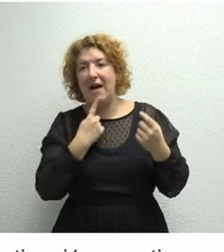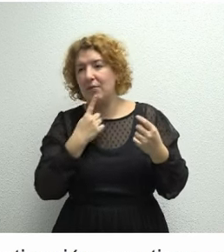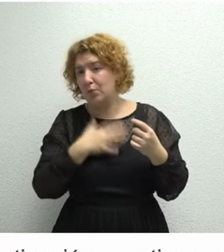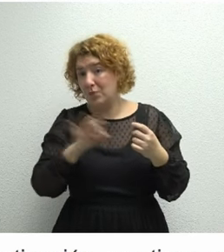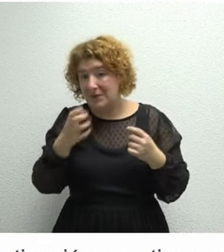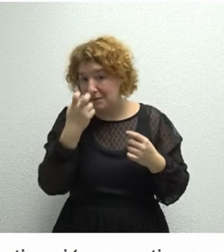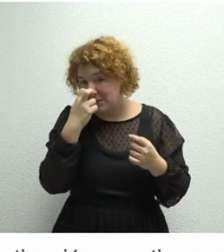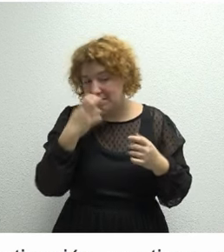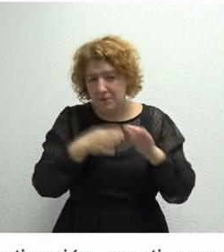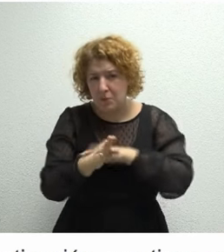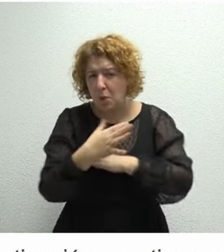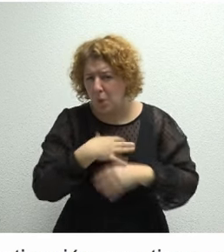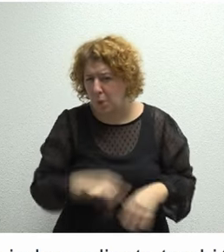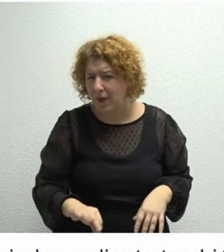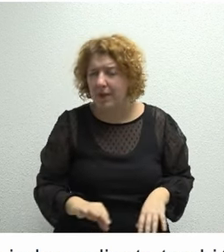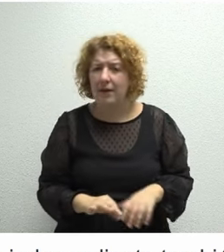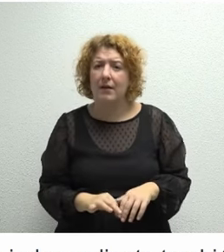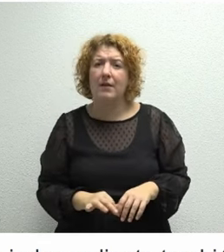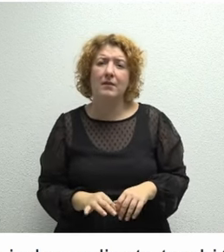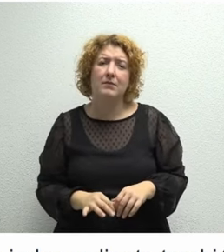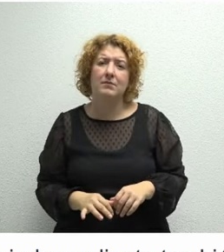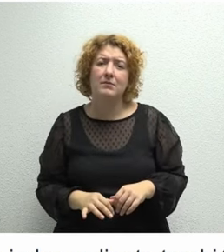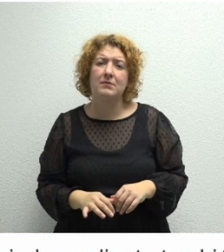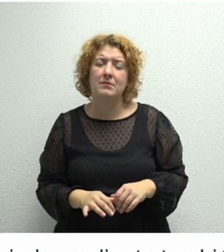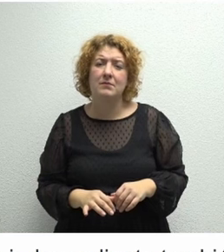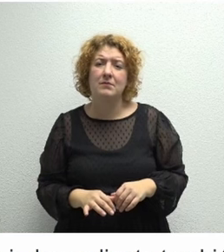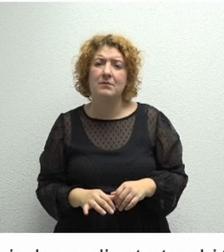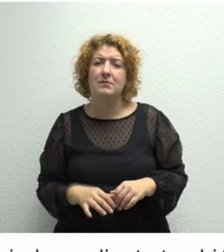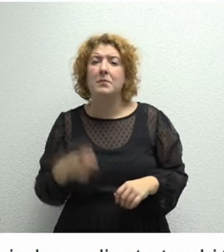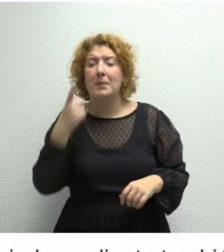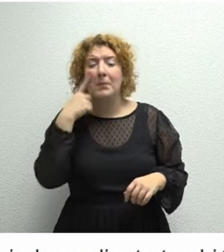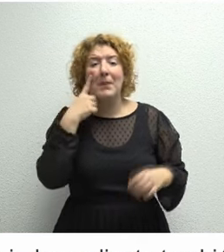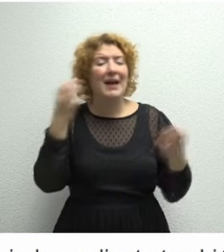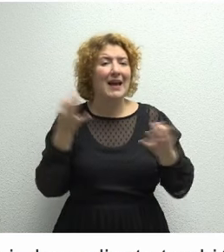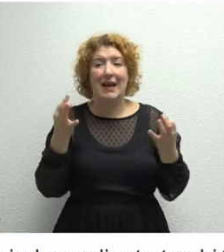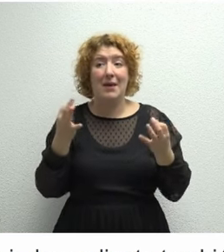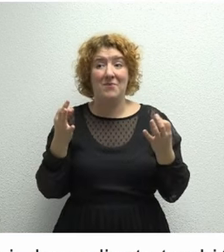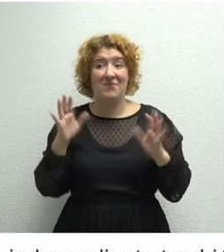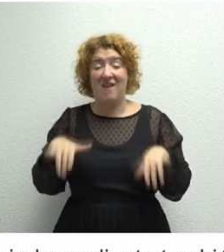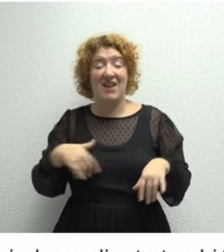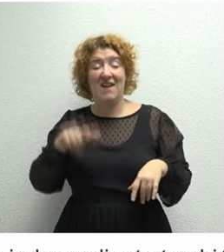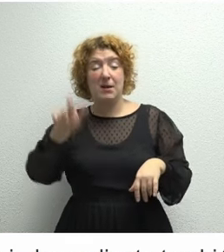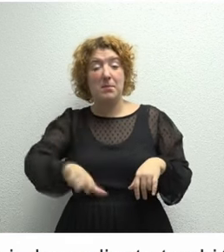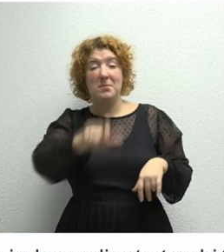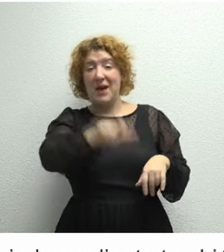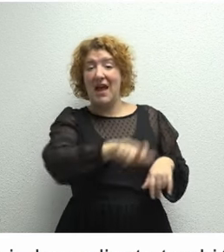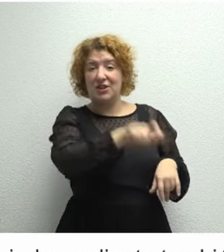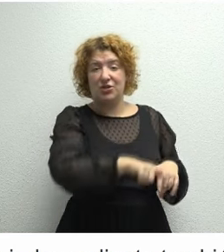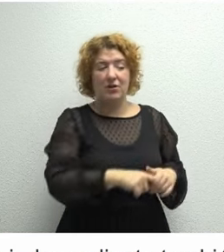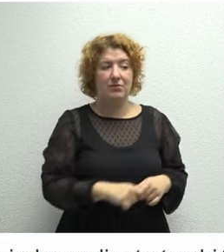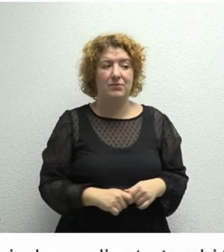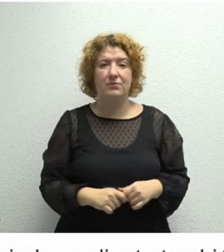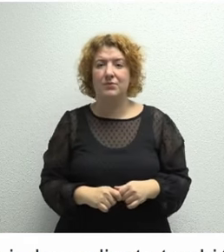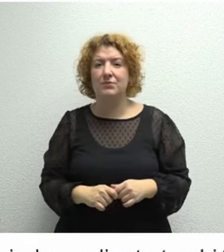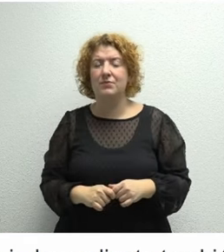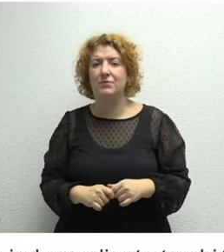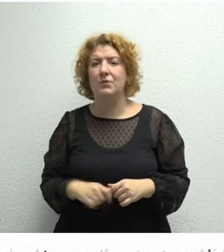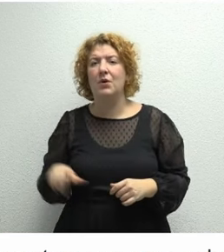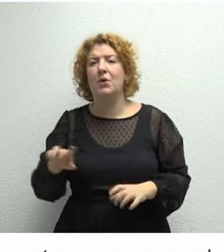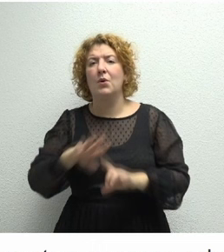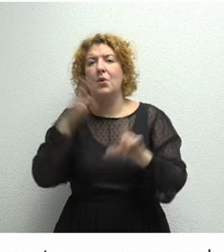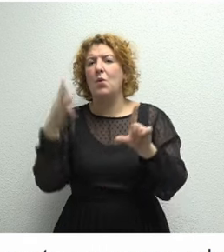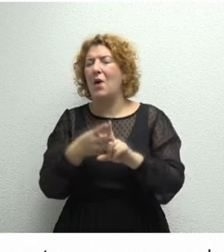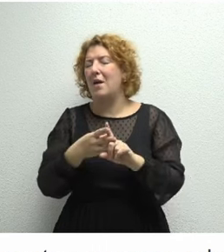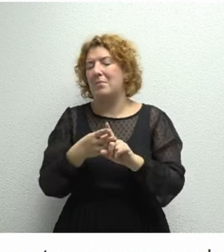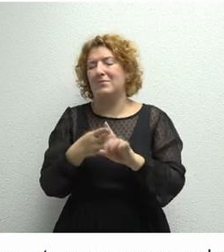Pues yo creo que entran y y también ven Pues bueno sobre todo se ve personas no que es lo que buscamos con con esa web que sea